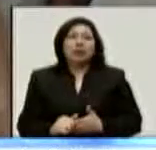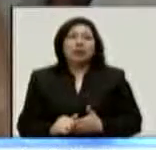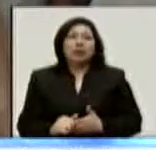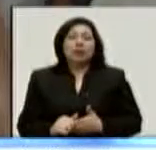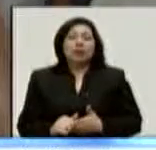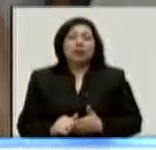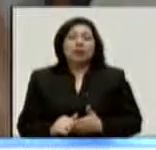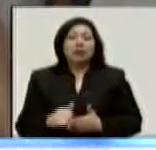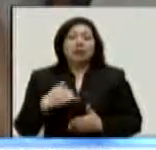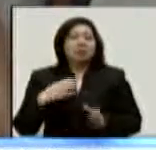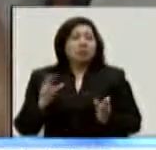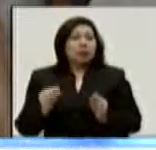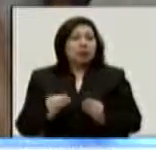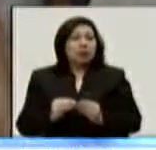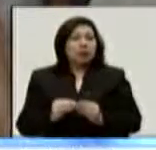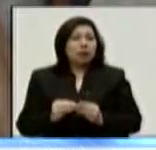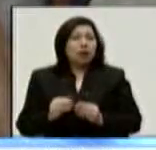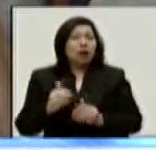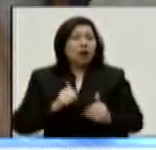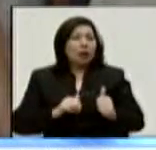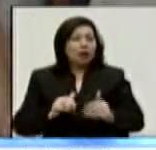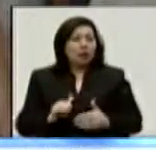para nuevos actores y pequeños actores.